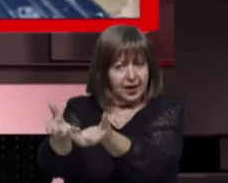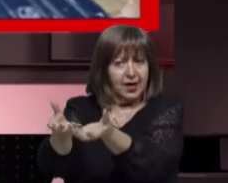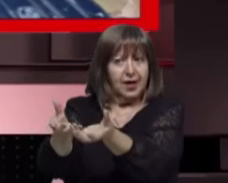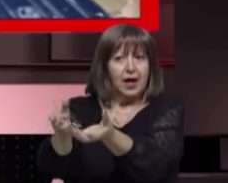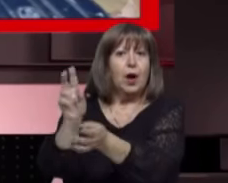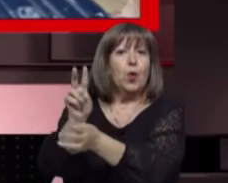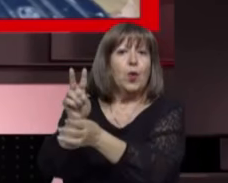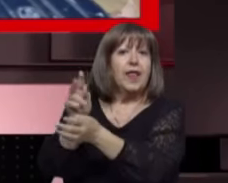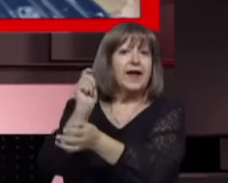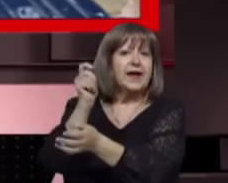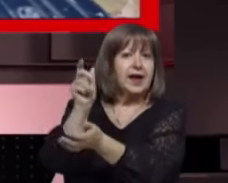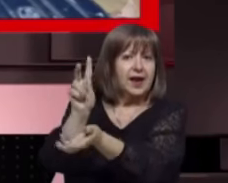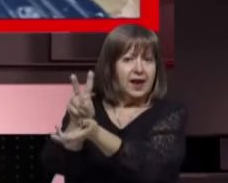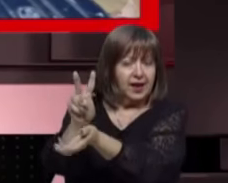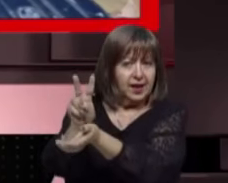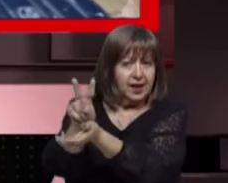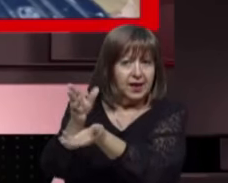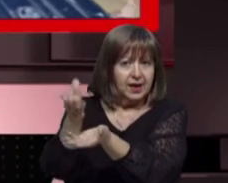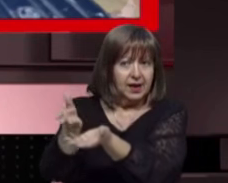con el animal?